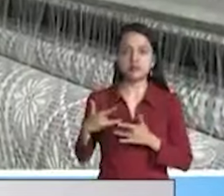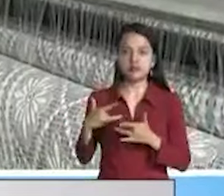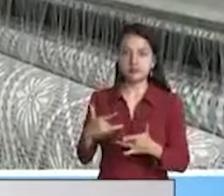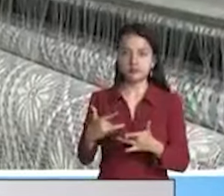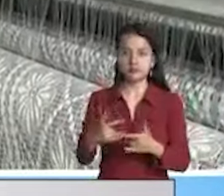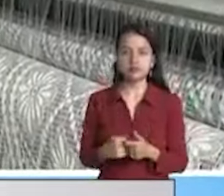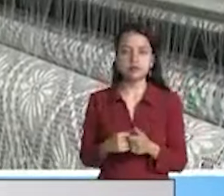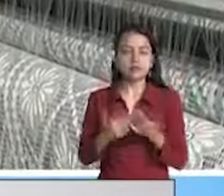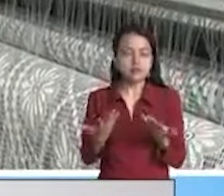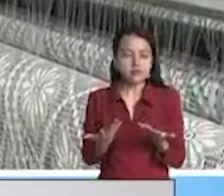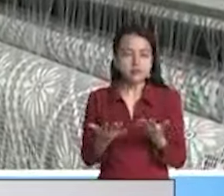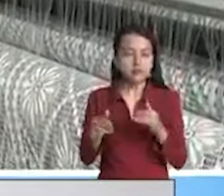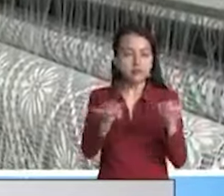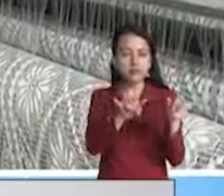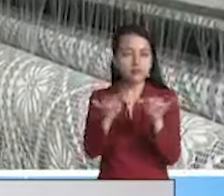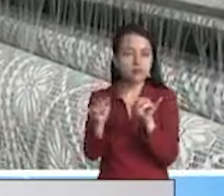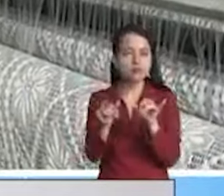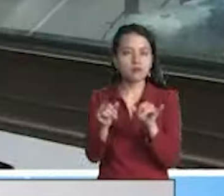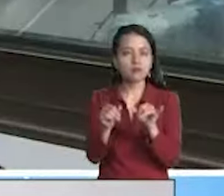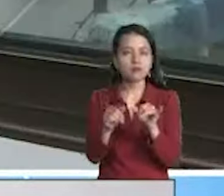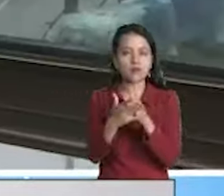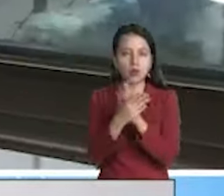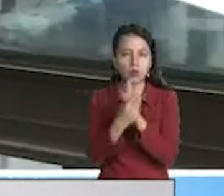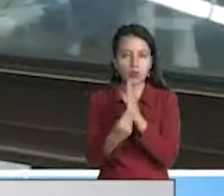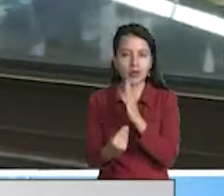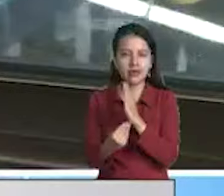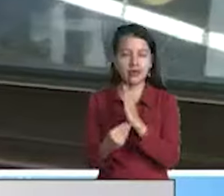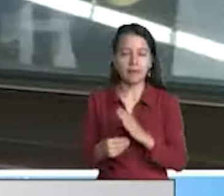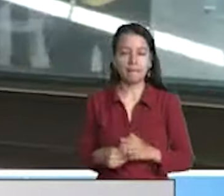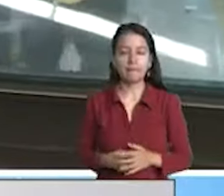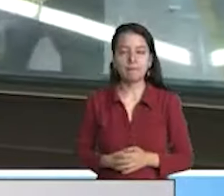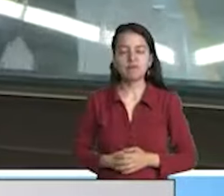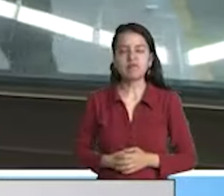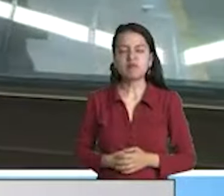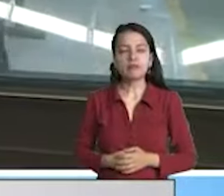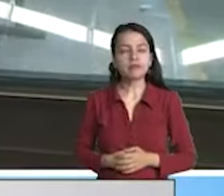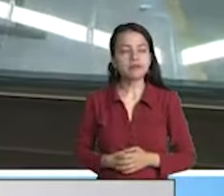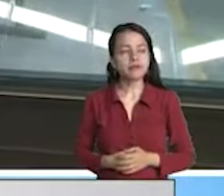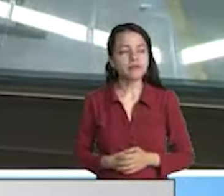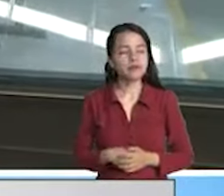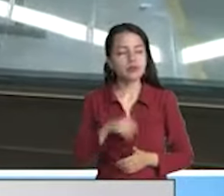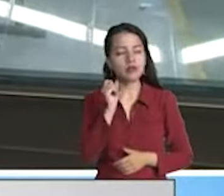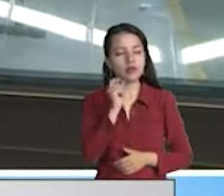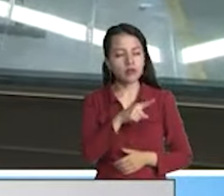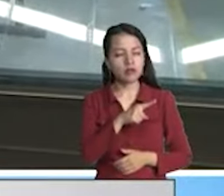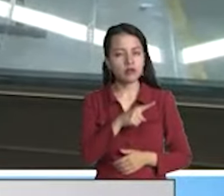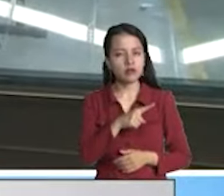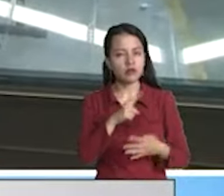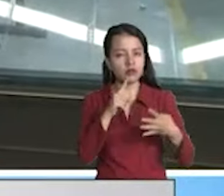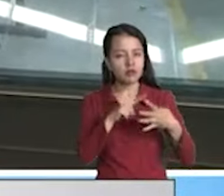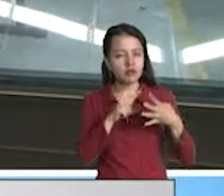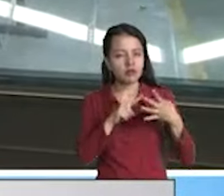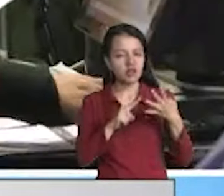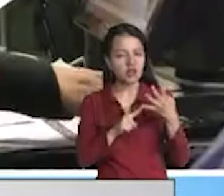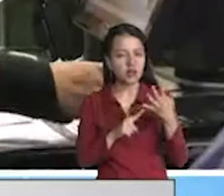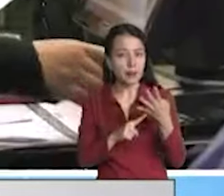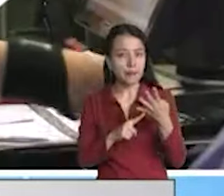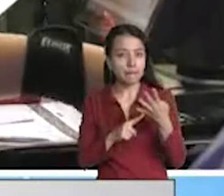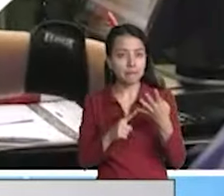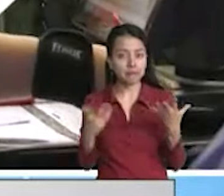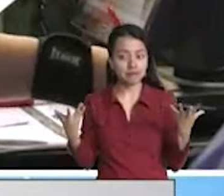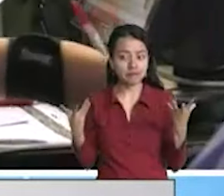de igual al valor de la pobreza extrema. En uno de esos pilares, ministra, se complementan Colpensiones y los fondos